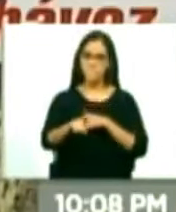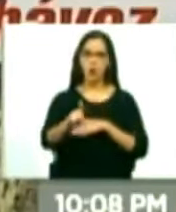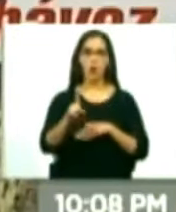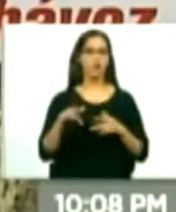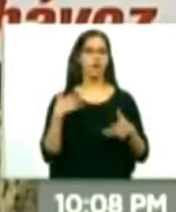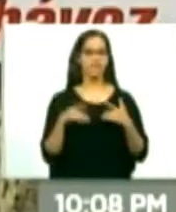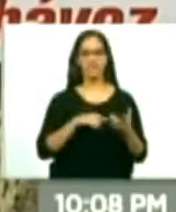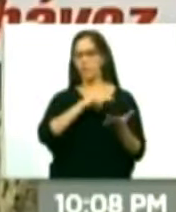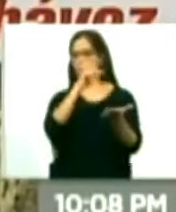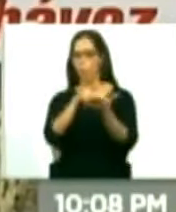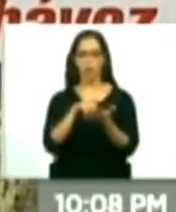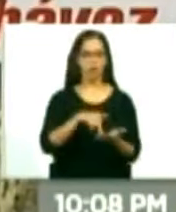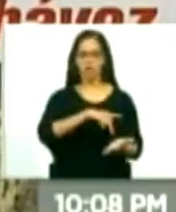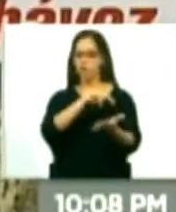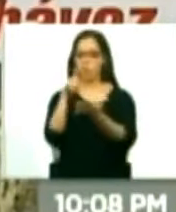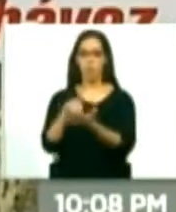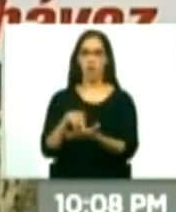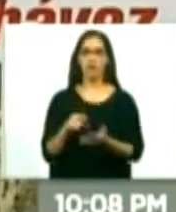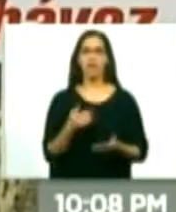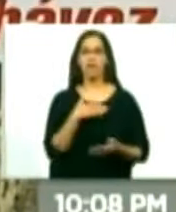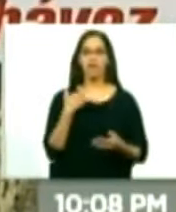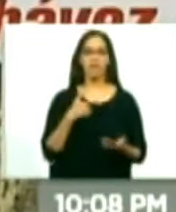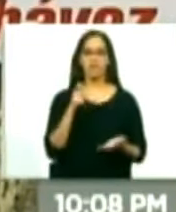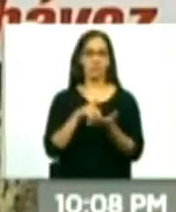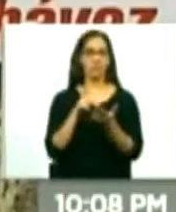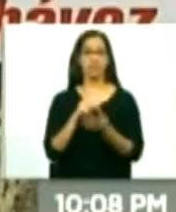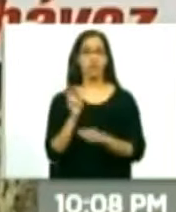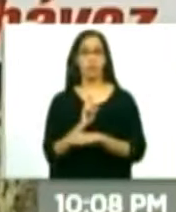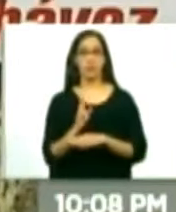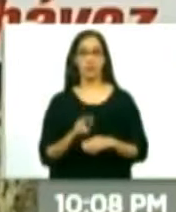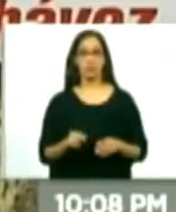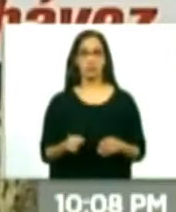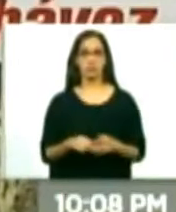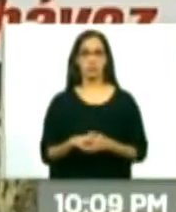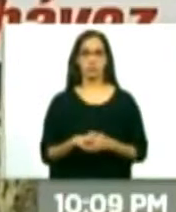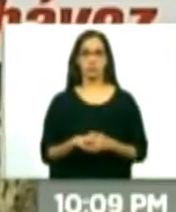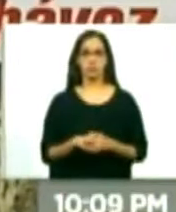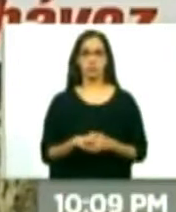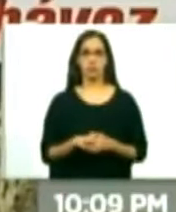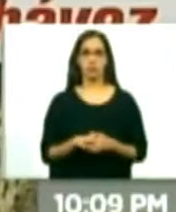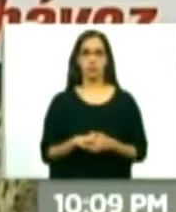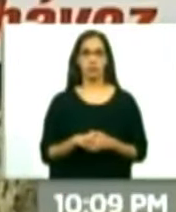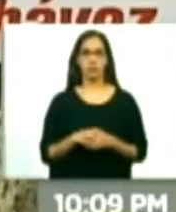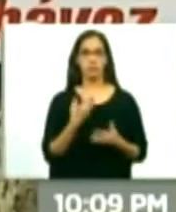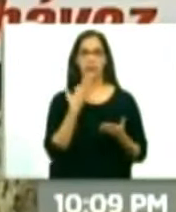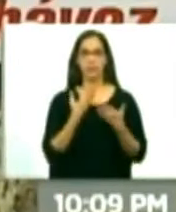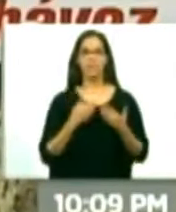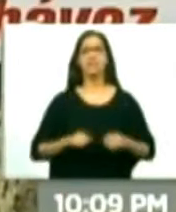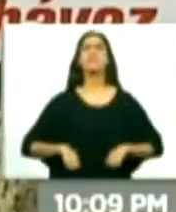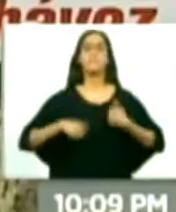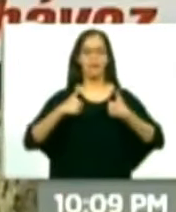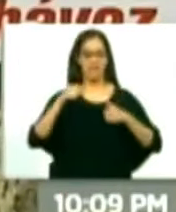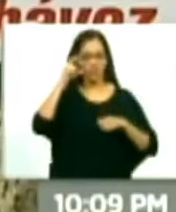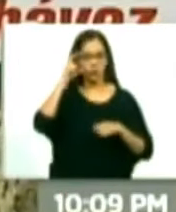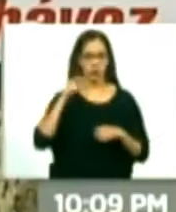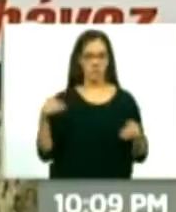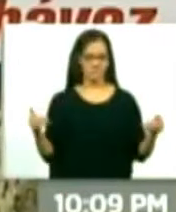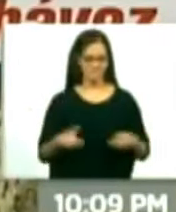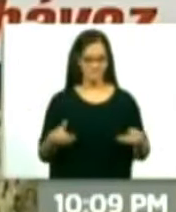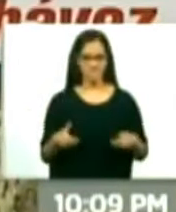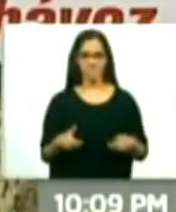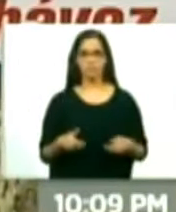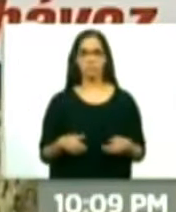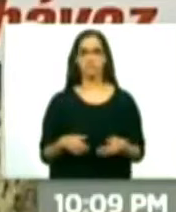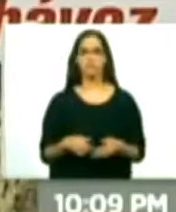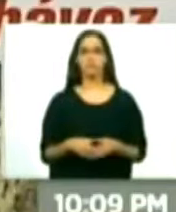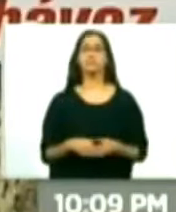y me voy para el otro y quisiera estar en el acto inmediatamente, ¿ves? Para exigirme más en estos días. Entonces, debemos